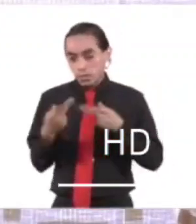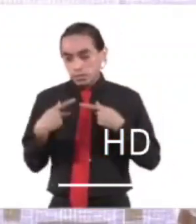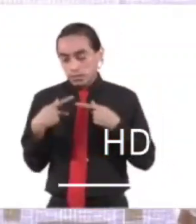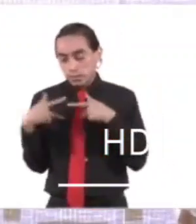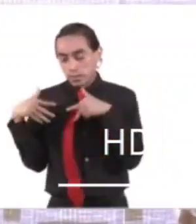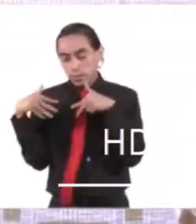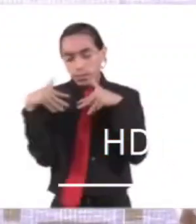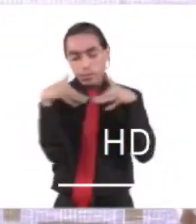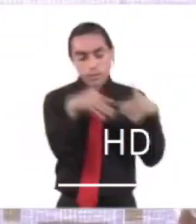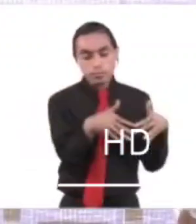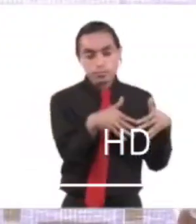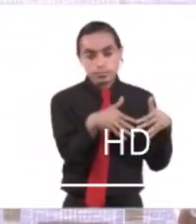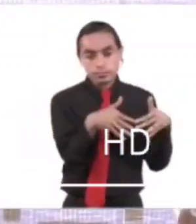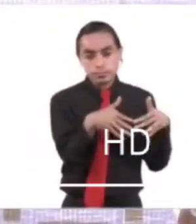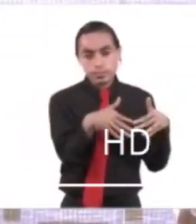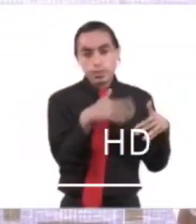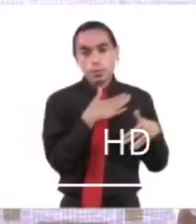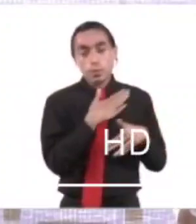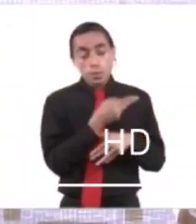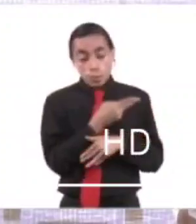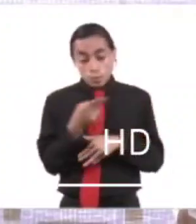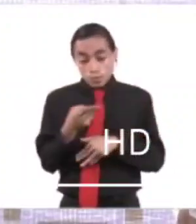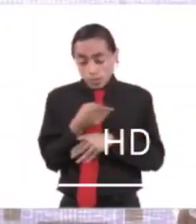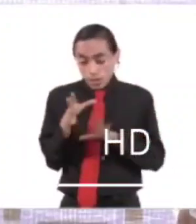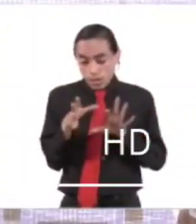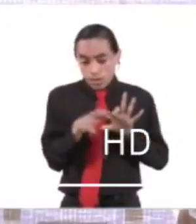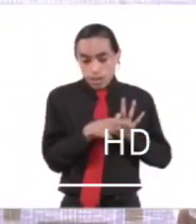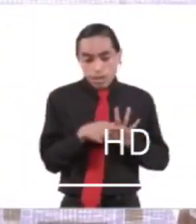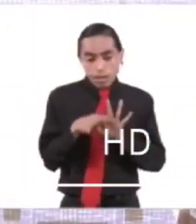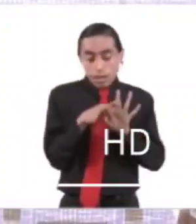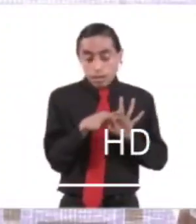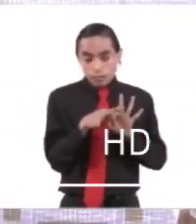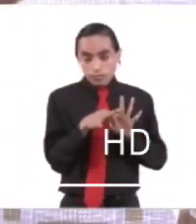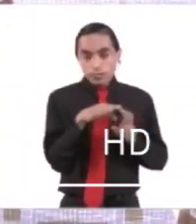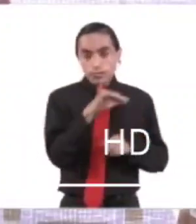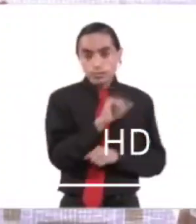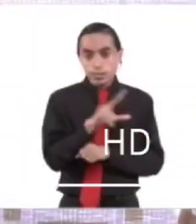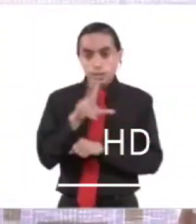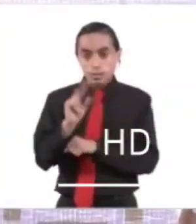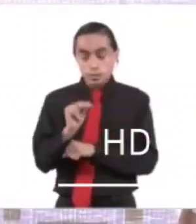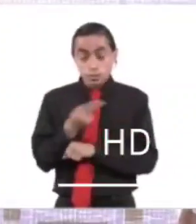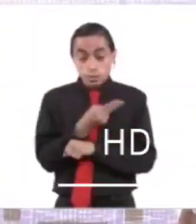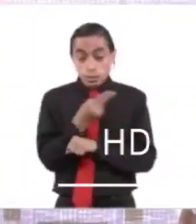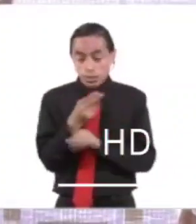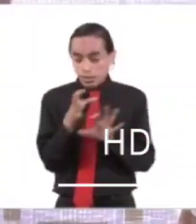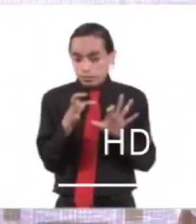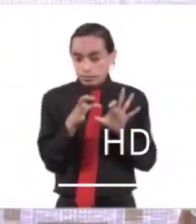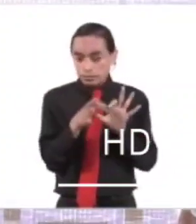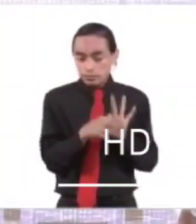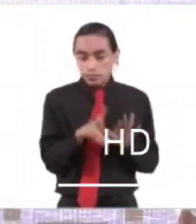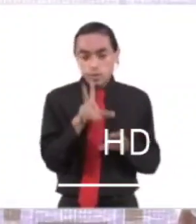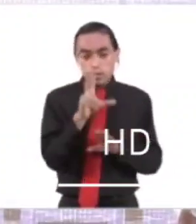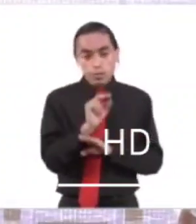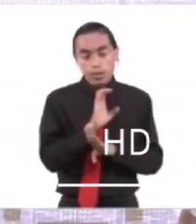ver, ¿sí van a estar unidos o no? Si no se van a unir, ni me